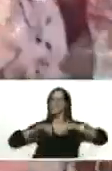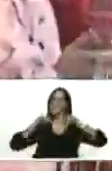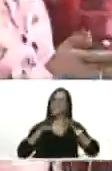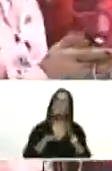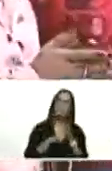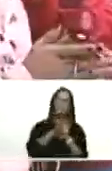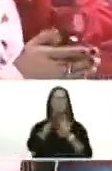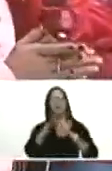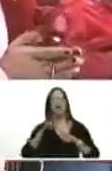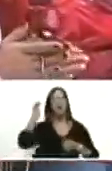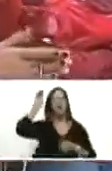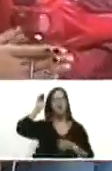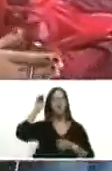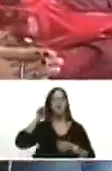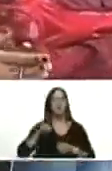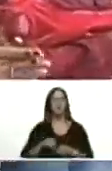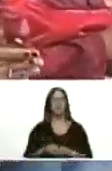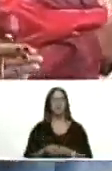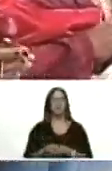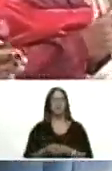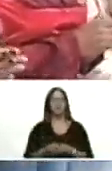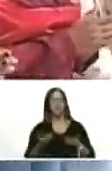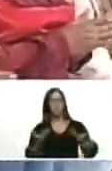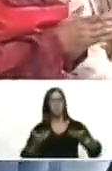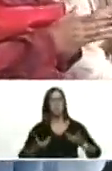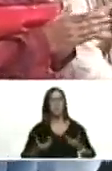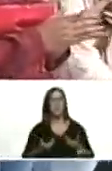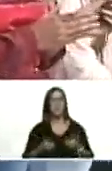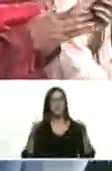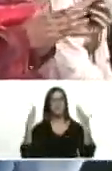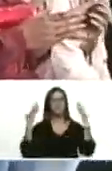tiempos futuros por venir.